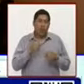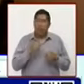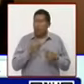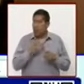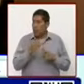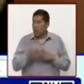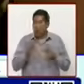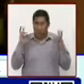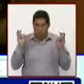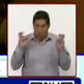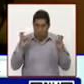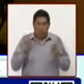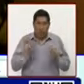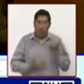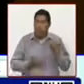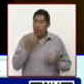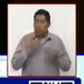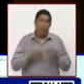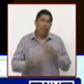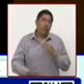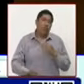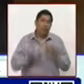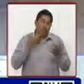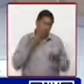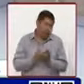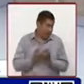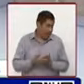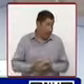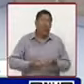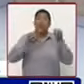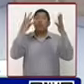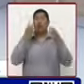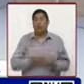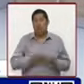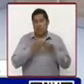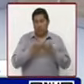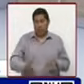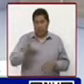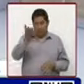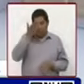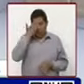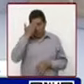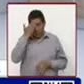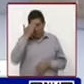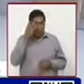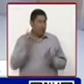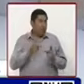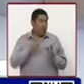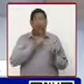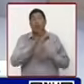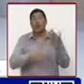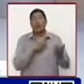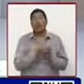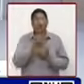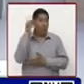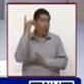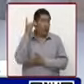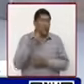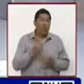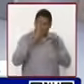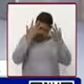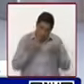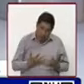agredidas o, en su caso, siento, quemadas por el fuego. Bueno, hay mucho que se ha perdido y usted lo sabe perfectamente, lo sabe todo el país.